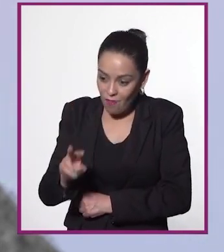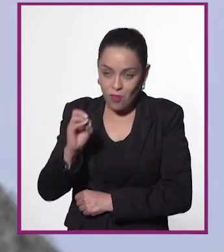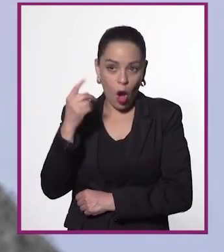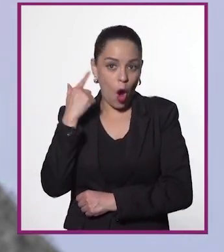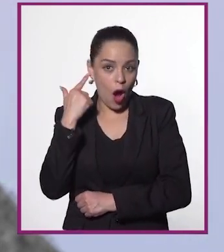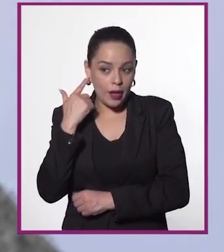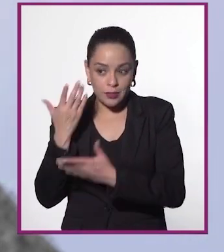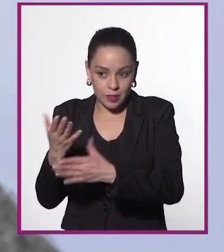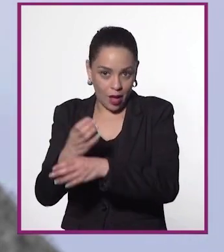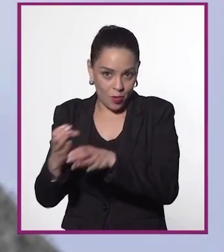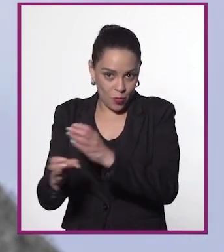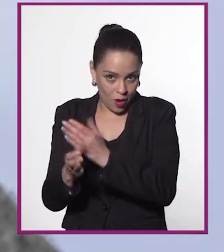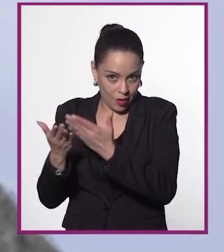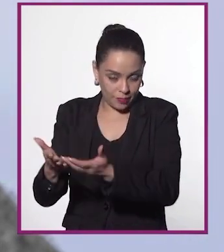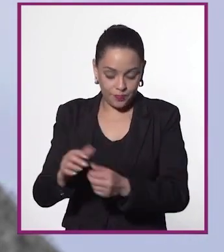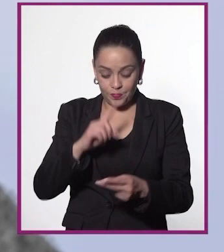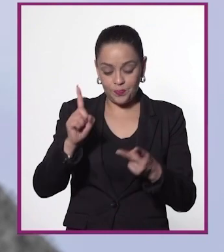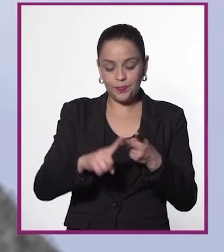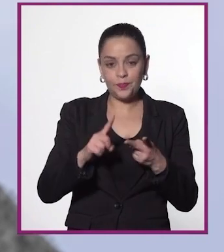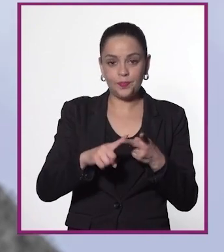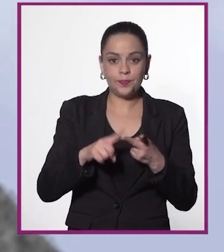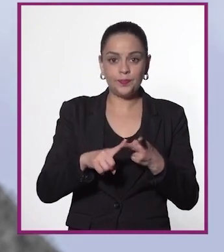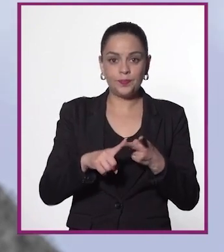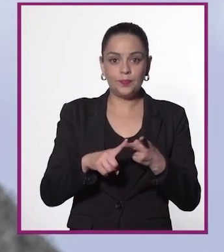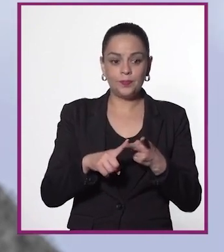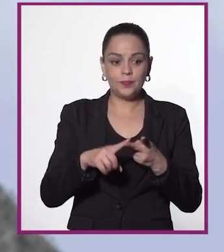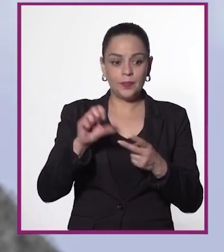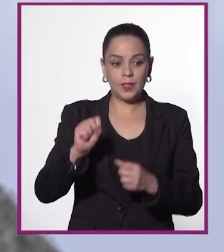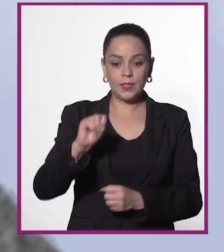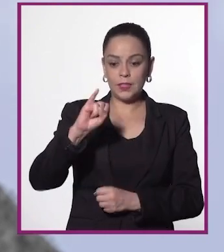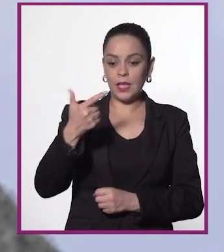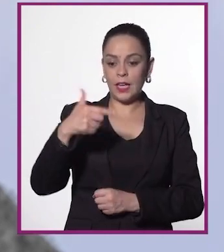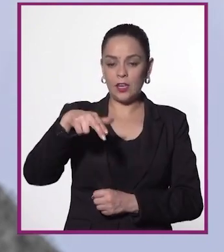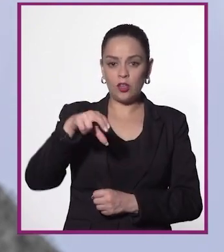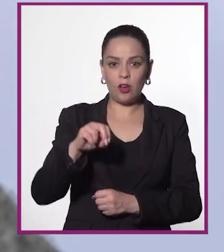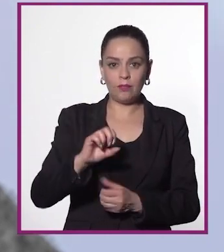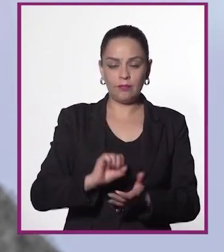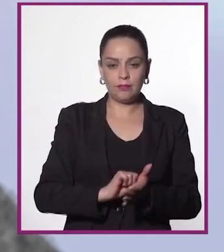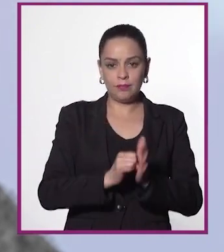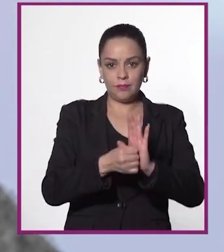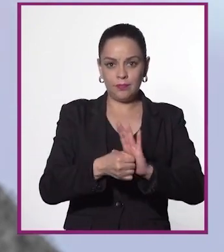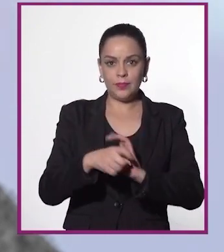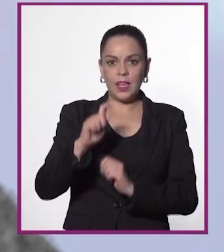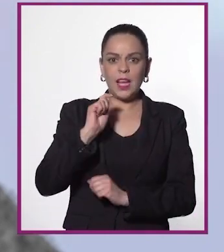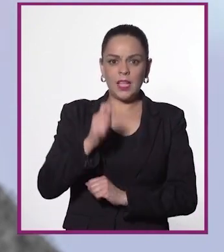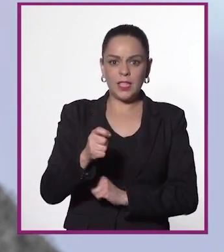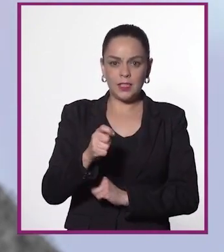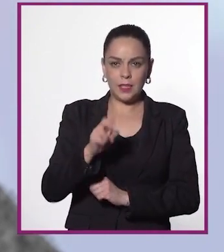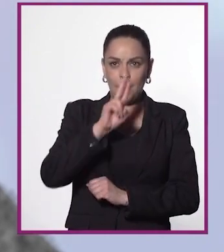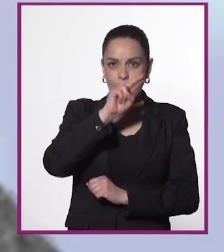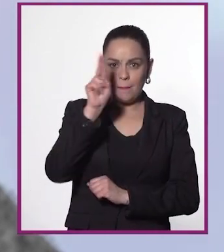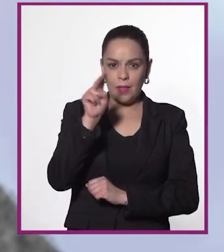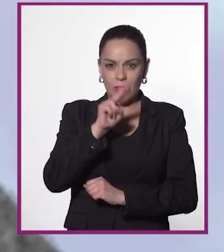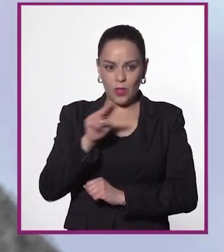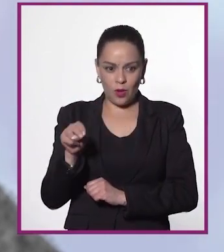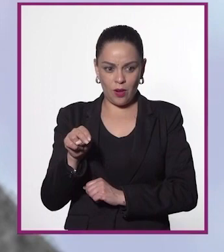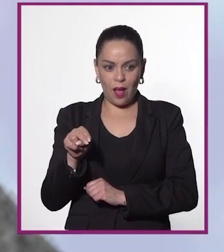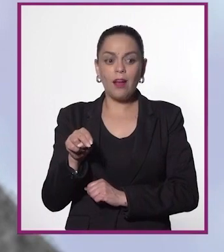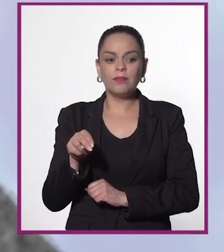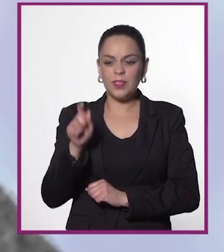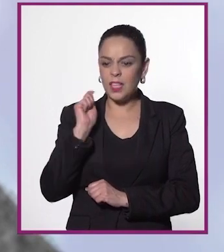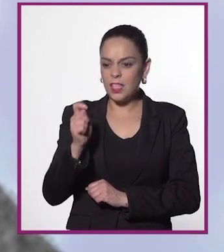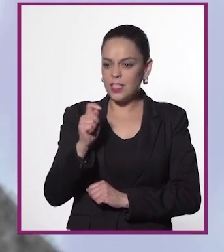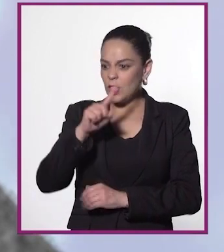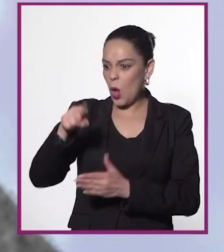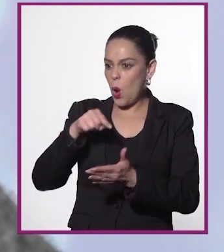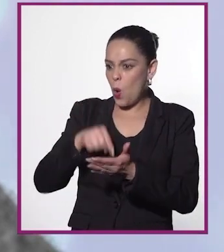escuchar. La otra parte sería el signo, propiamente con la pintura de Magritte, que es algo que está en